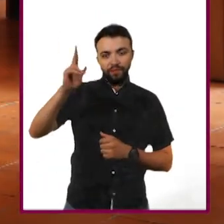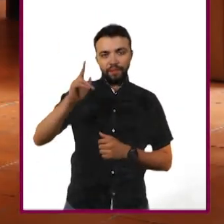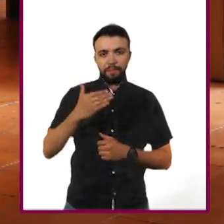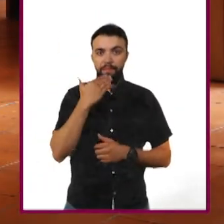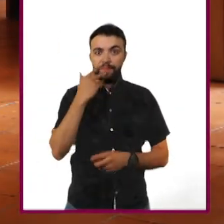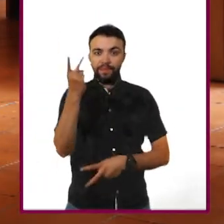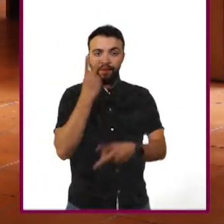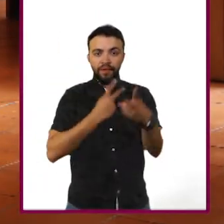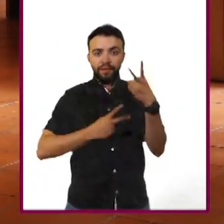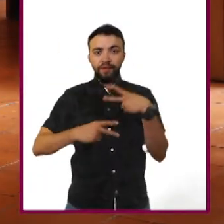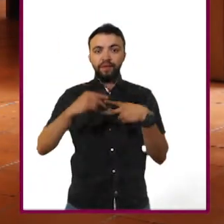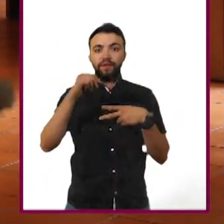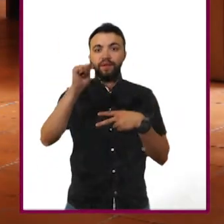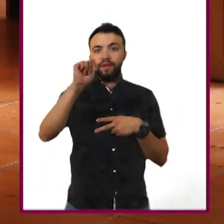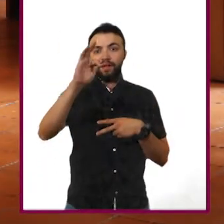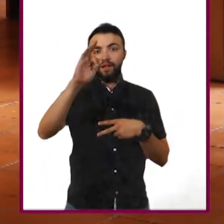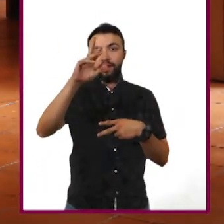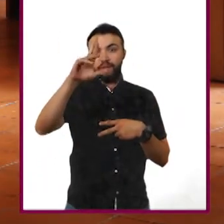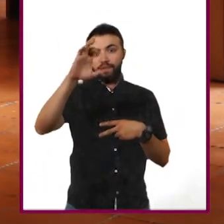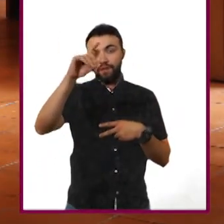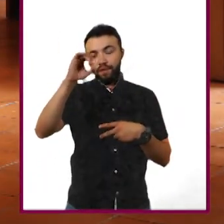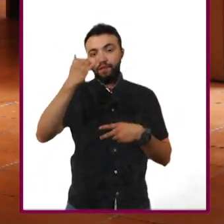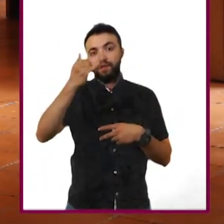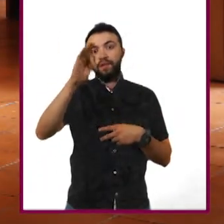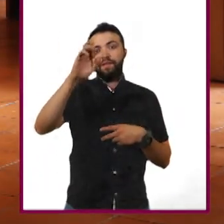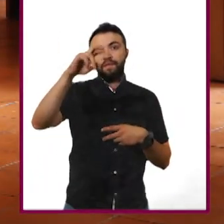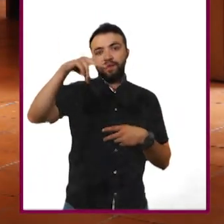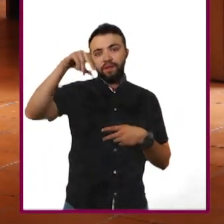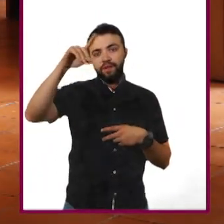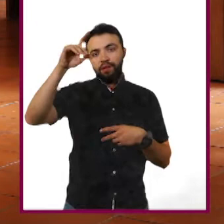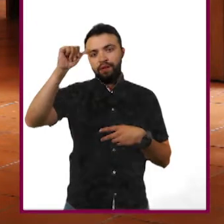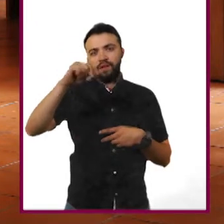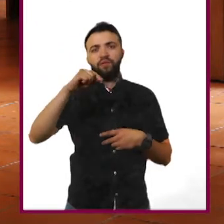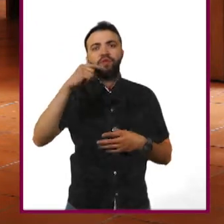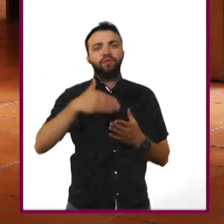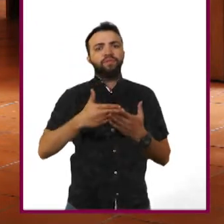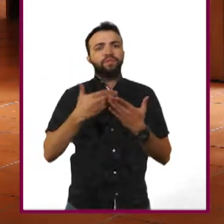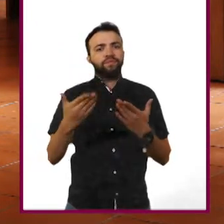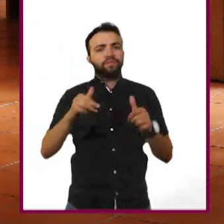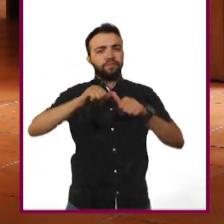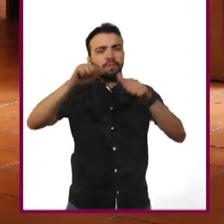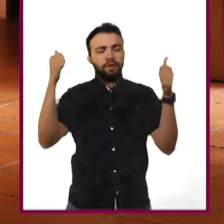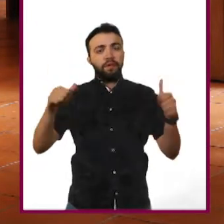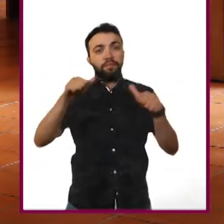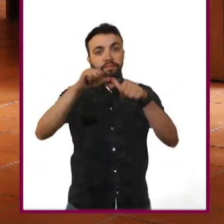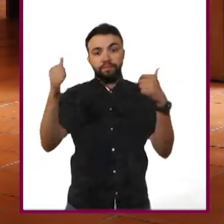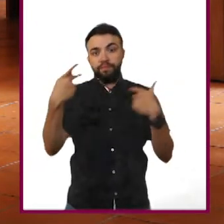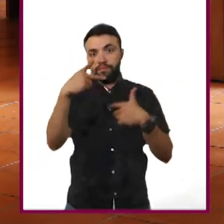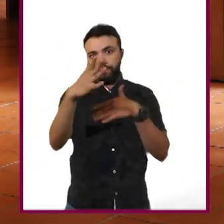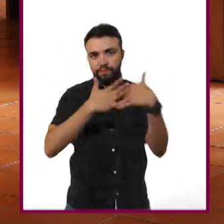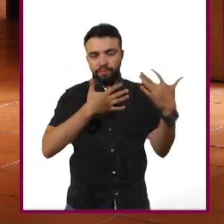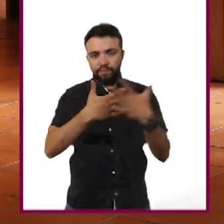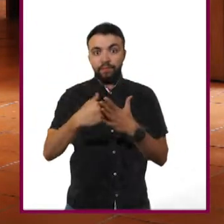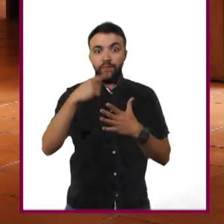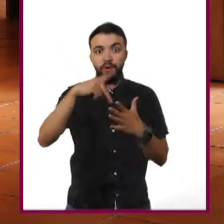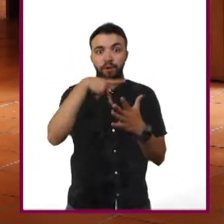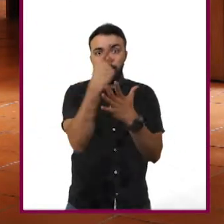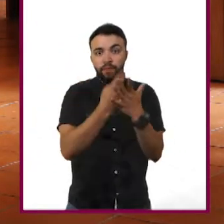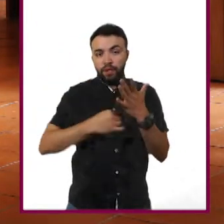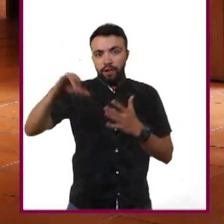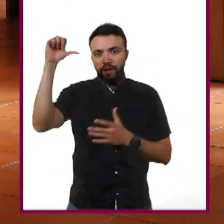Les damos la bienvenida a Alfredo Gutiérrez y Fernanda Bastida. Iniciamos nuestra sección de artes, el arte en tus manos. Nuestro programa de hoy